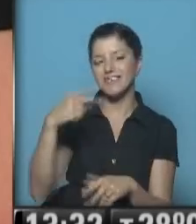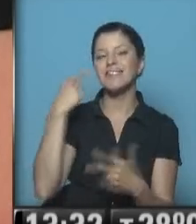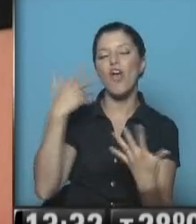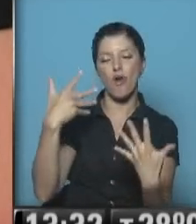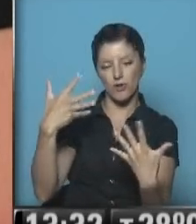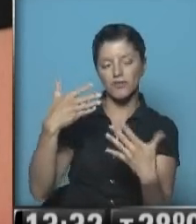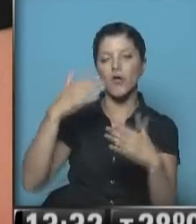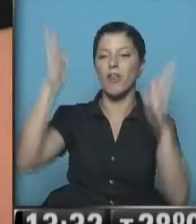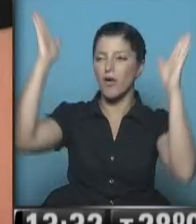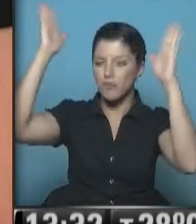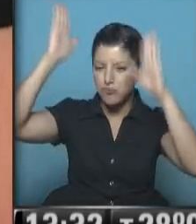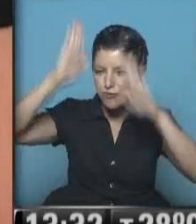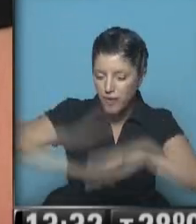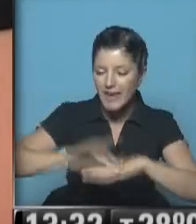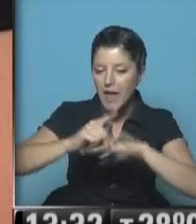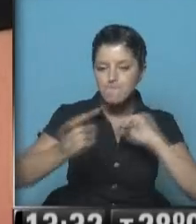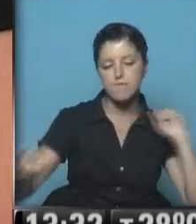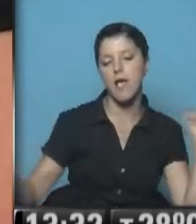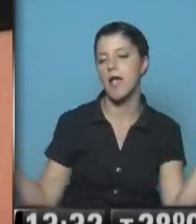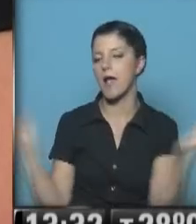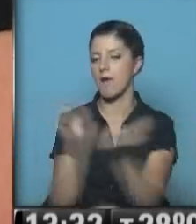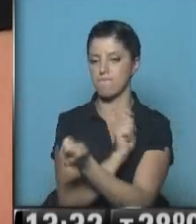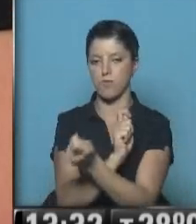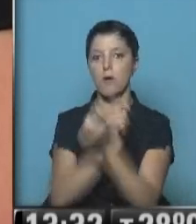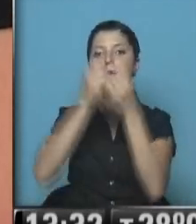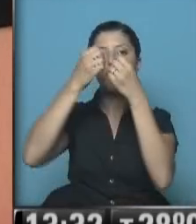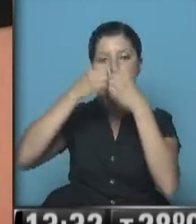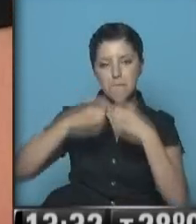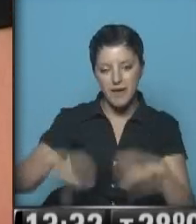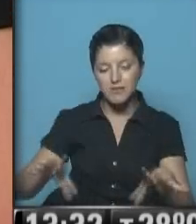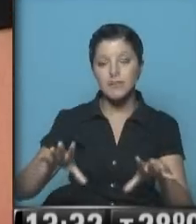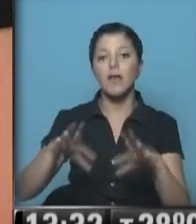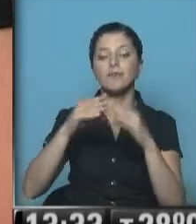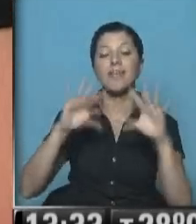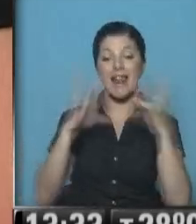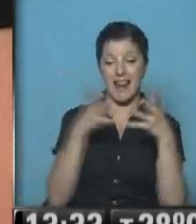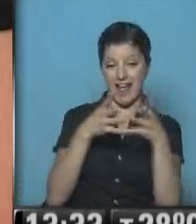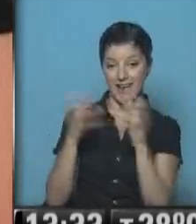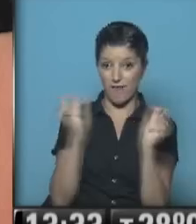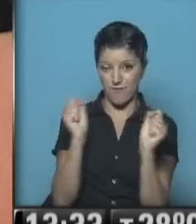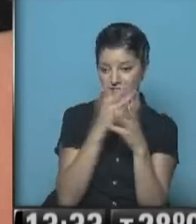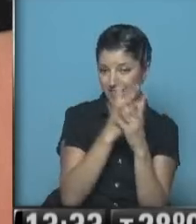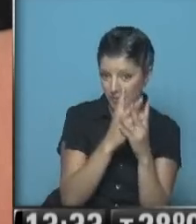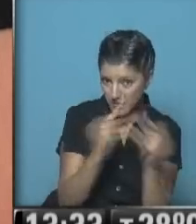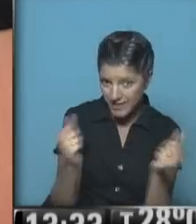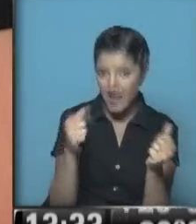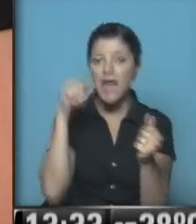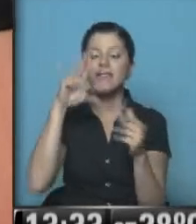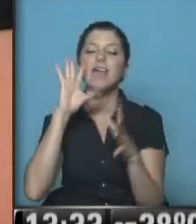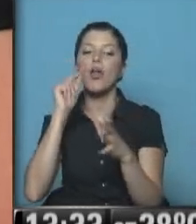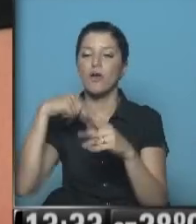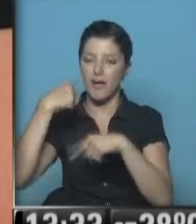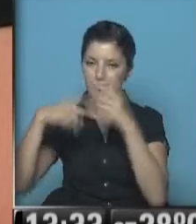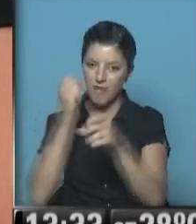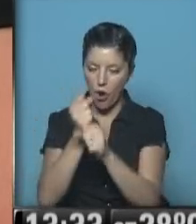de un muro, un verdadero cambio, el comienzo del fin de la Guerra Fría y una metamorfosis mundial que todavía hoy